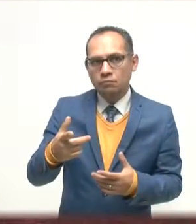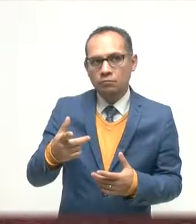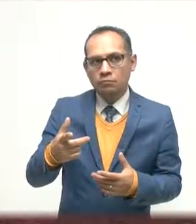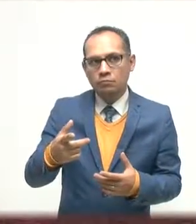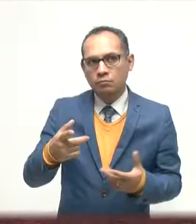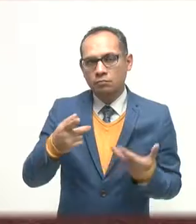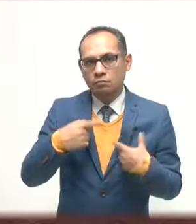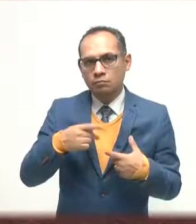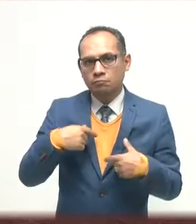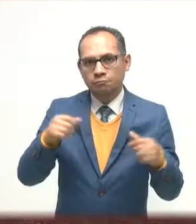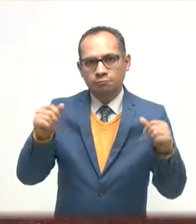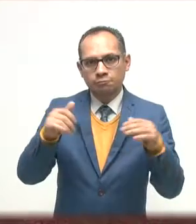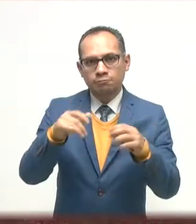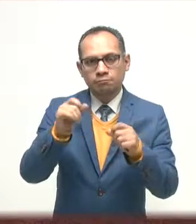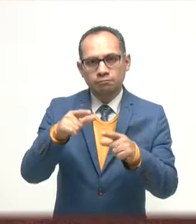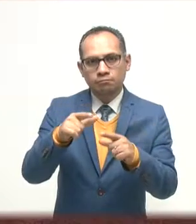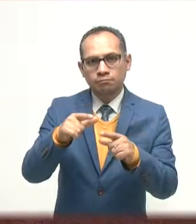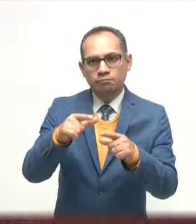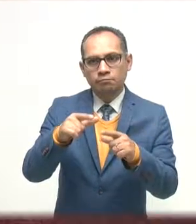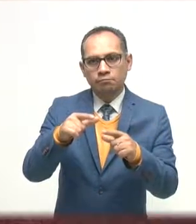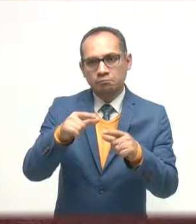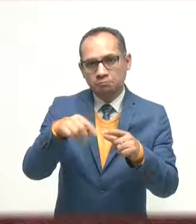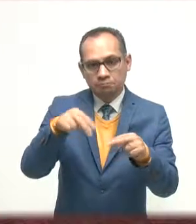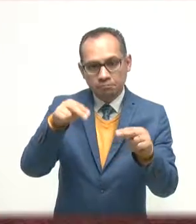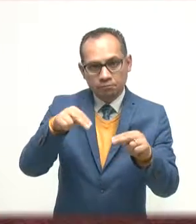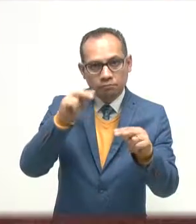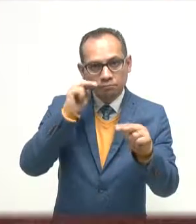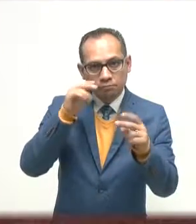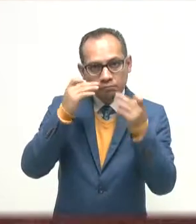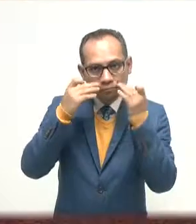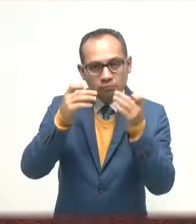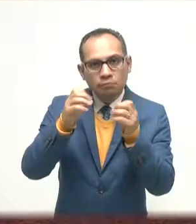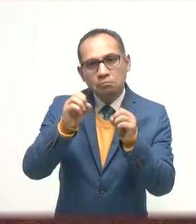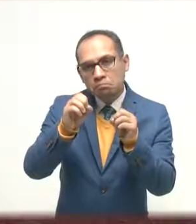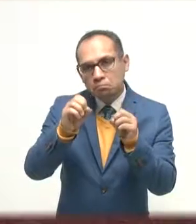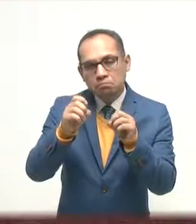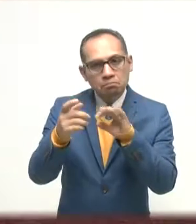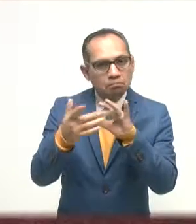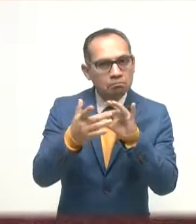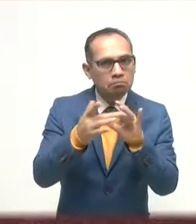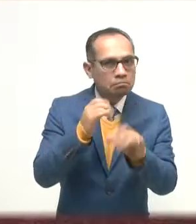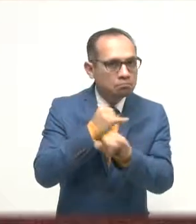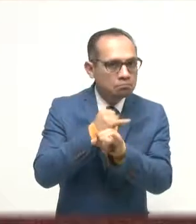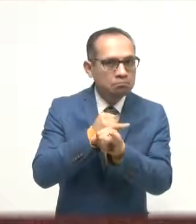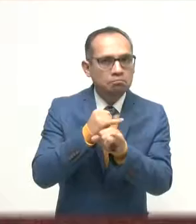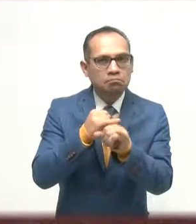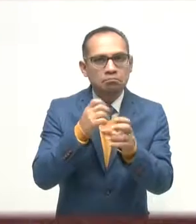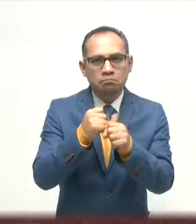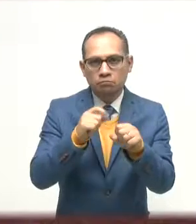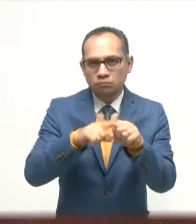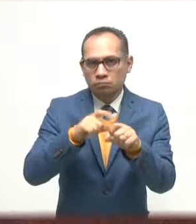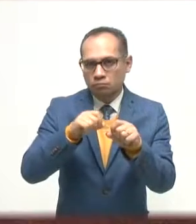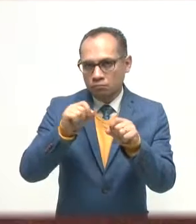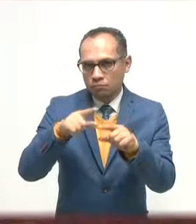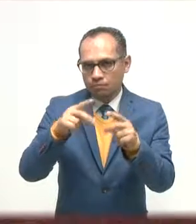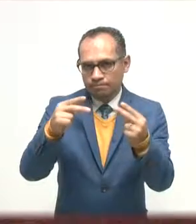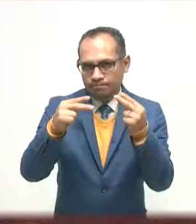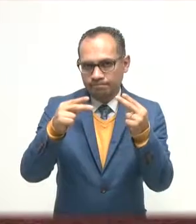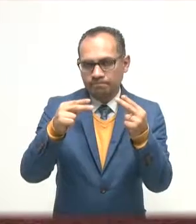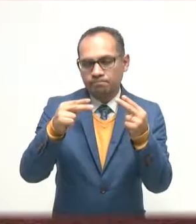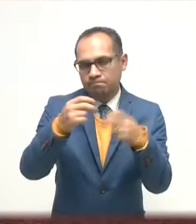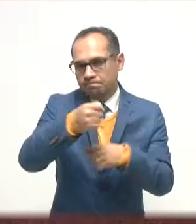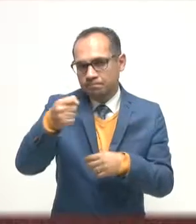y por las redes y por las transmisiones que aquí se generan la verdad